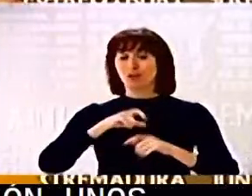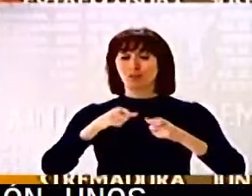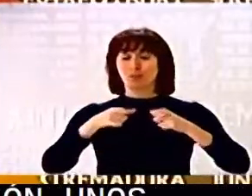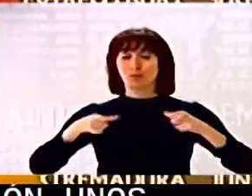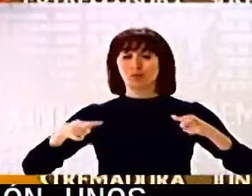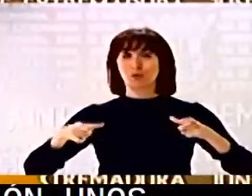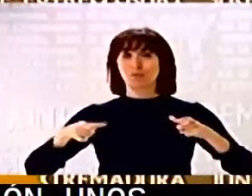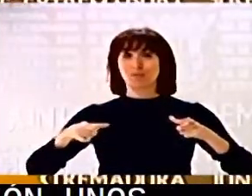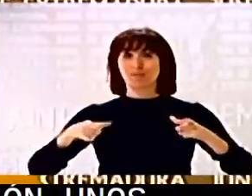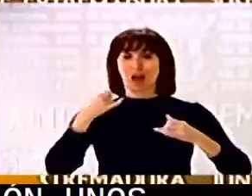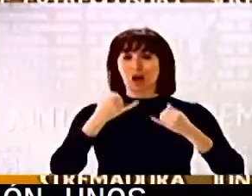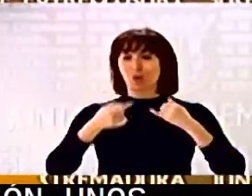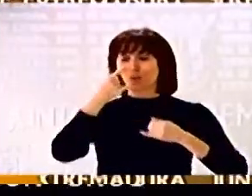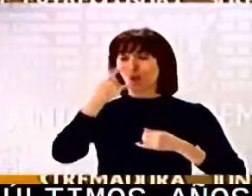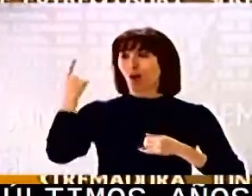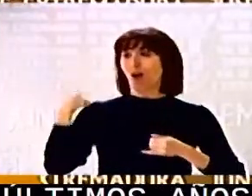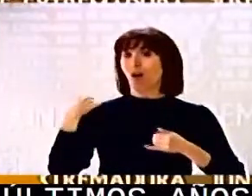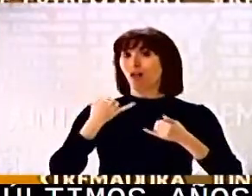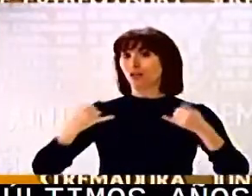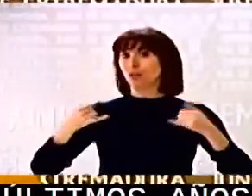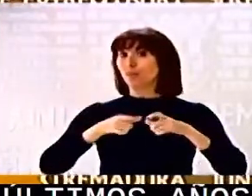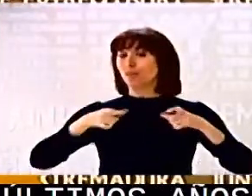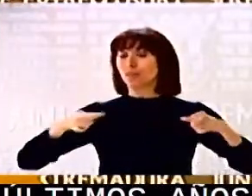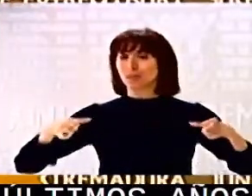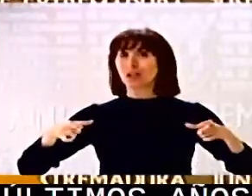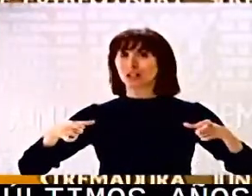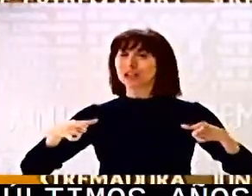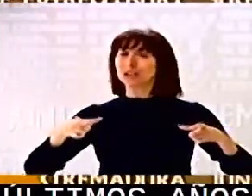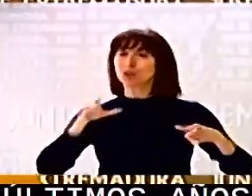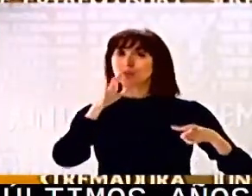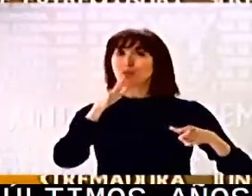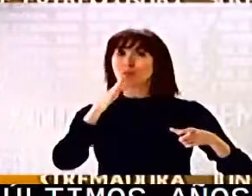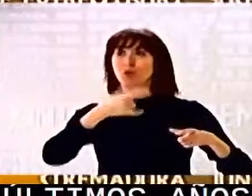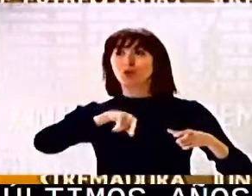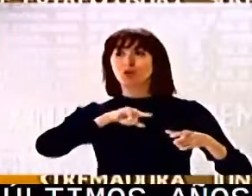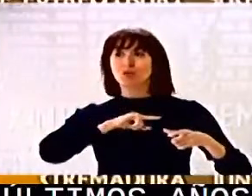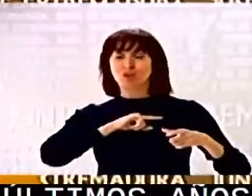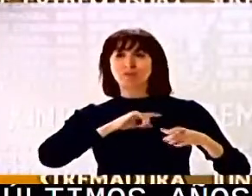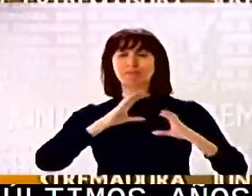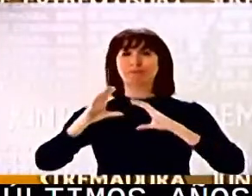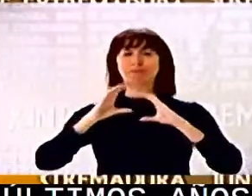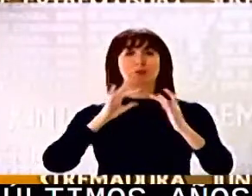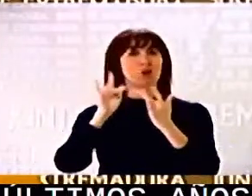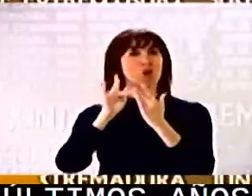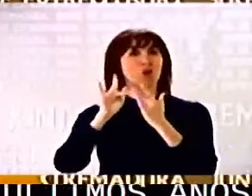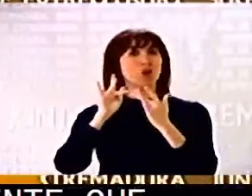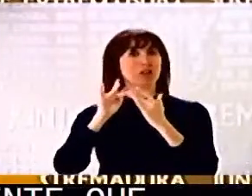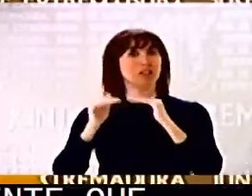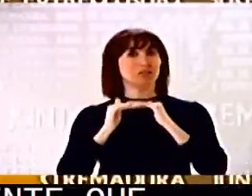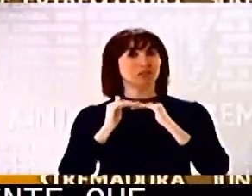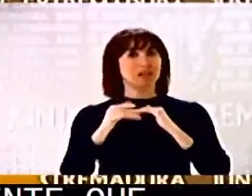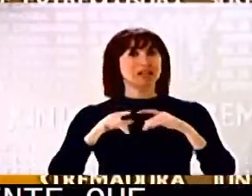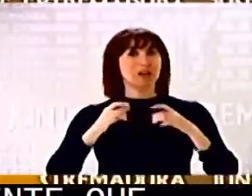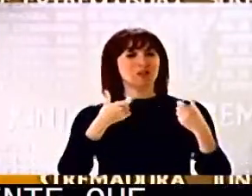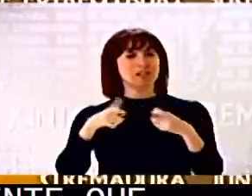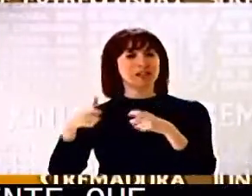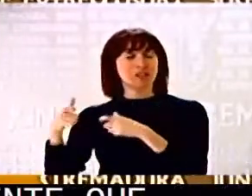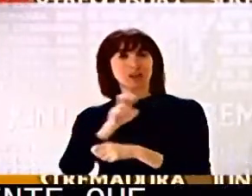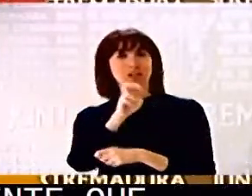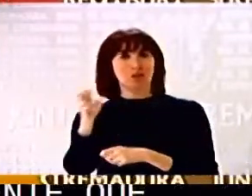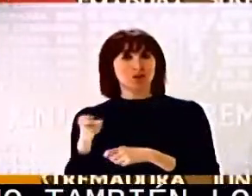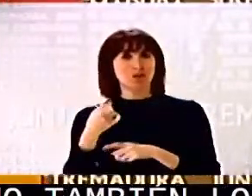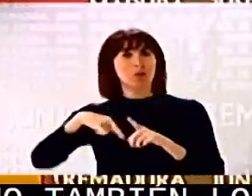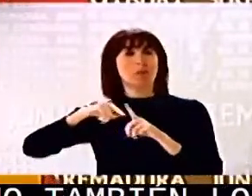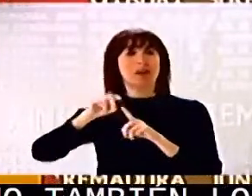en los últimos años de la mano de esa comunicación permanente que tenemos con los distintos sectores, como también lo